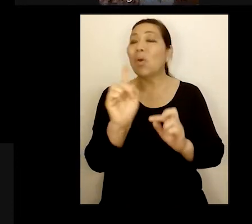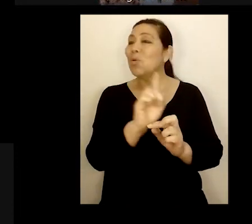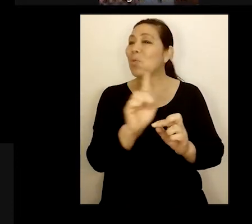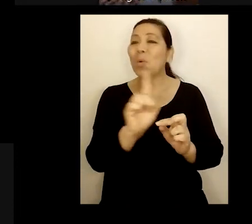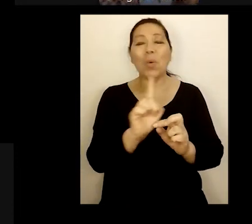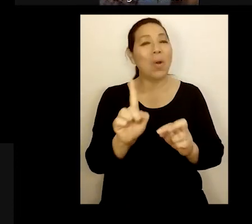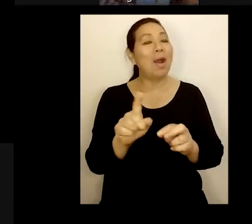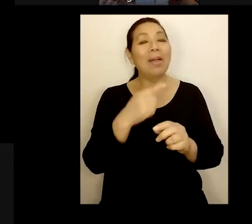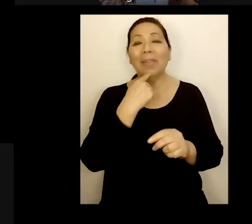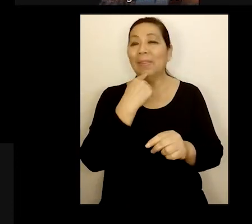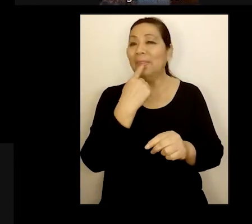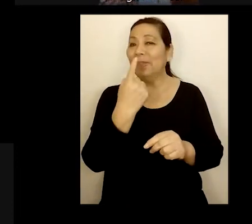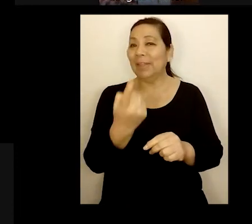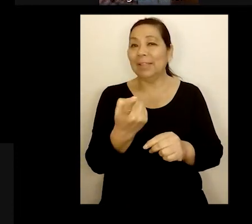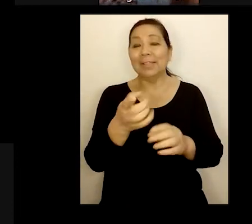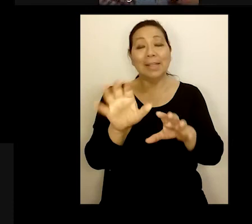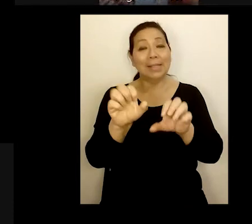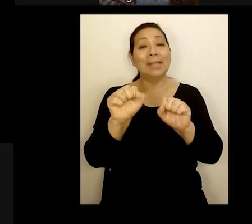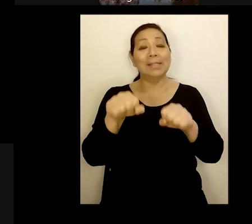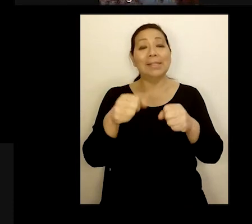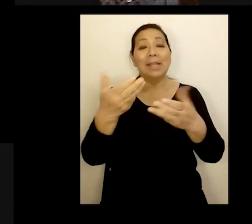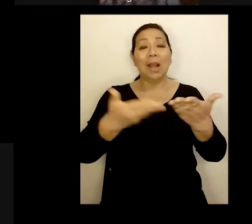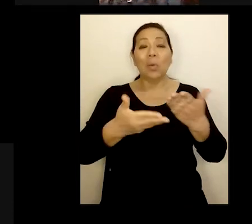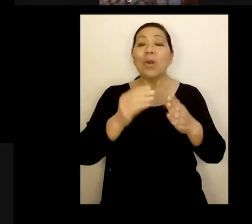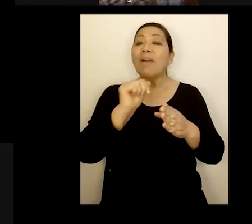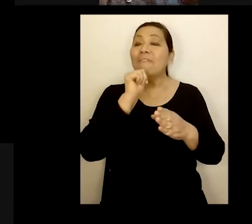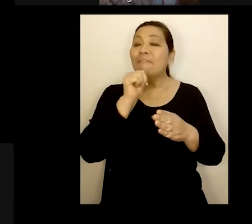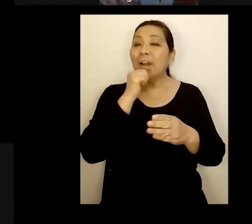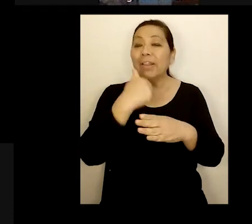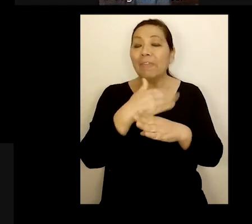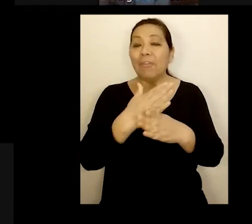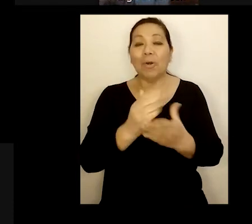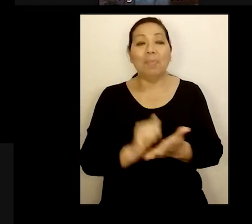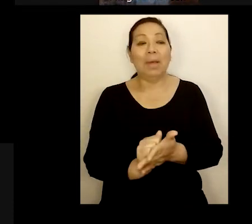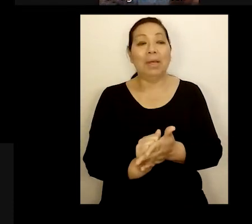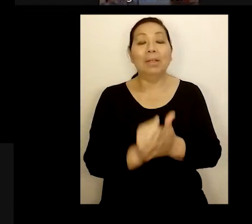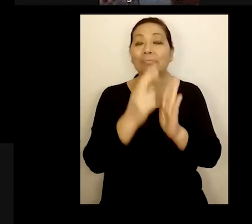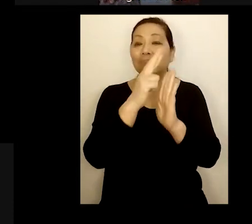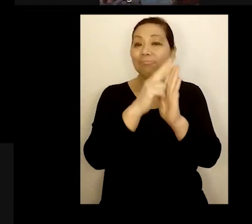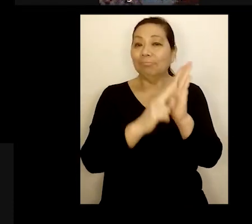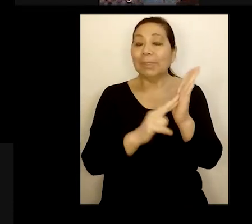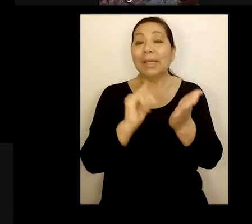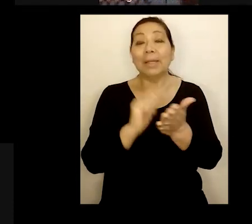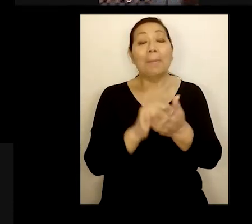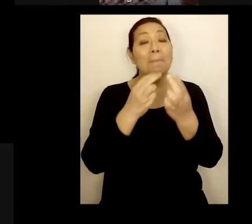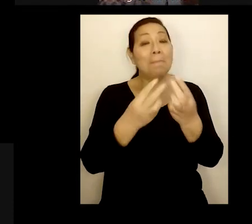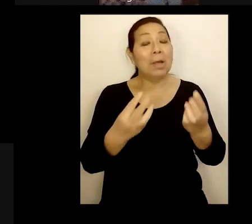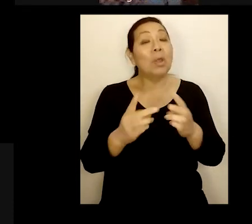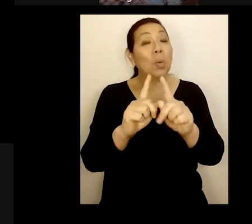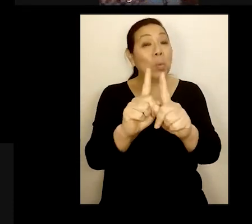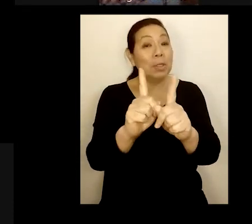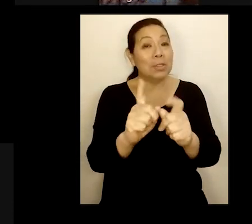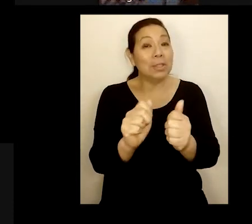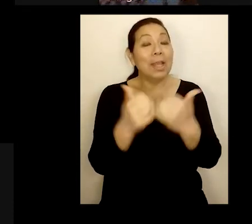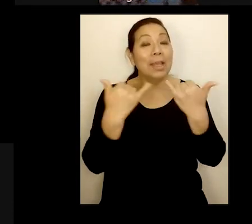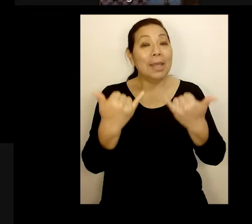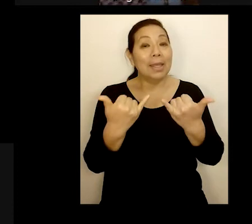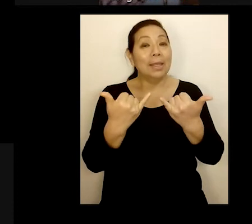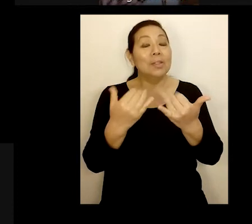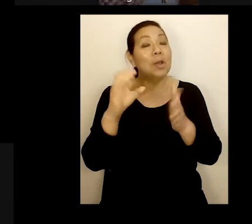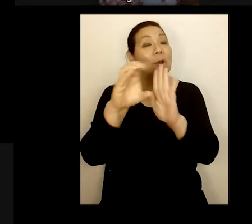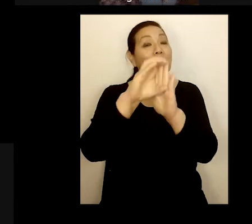no advierte la existencia de alguna falta de motivación en las resoluciones que son materia de cuestionamiento en esa